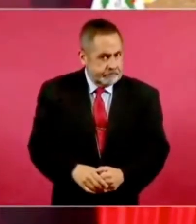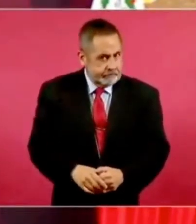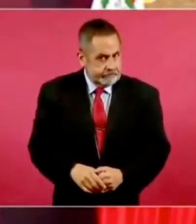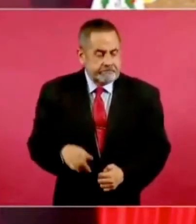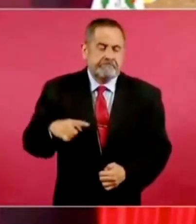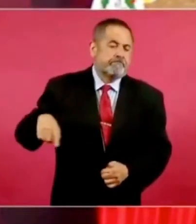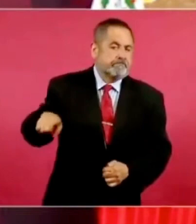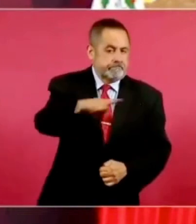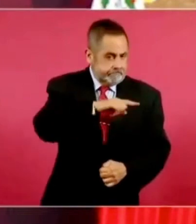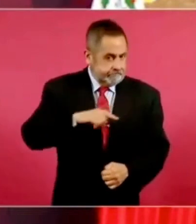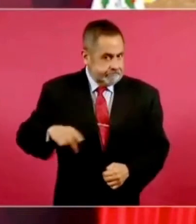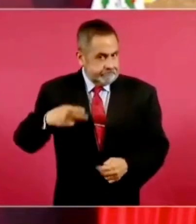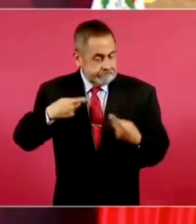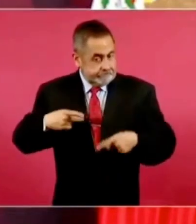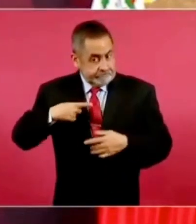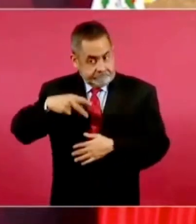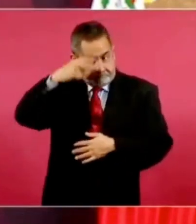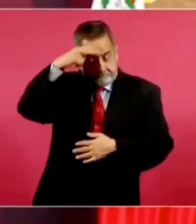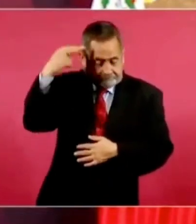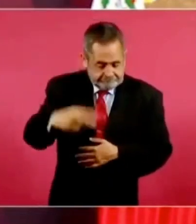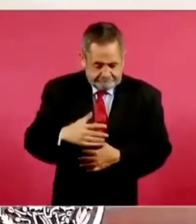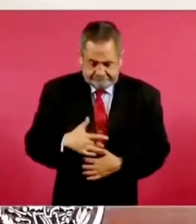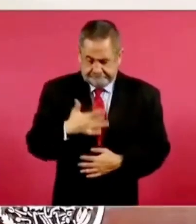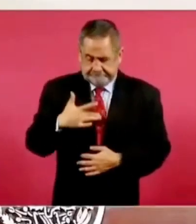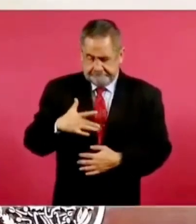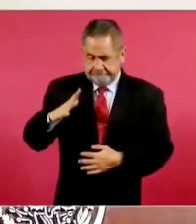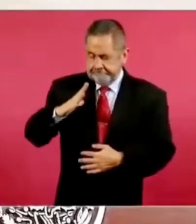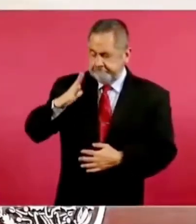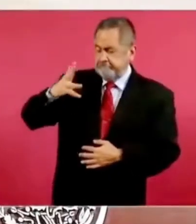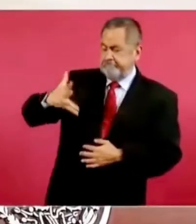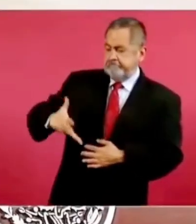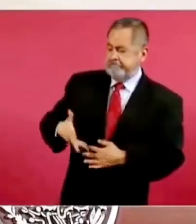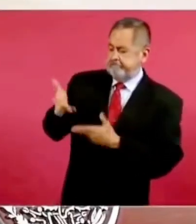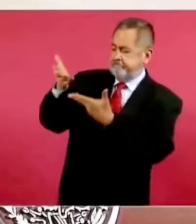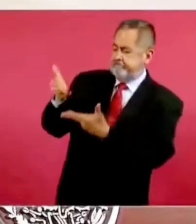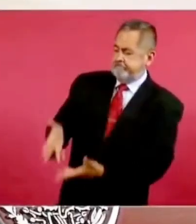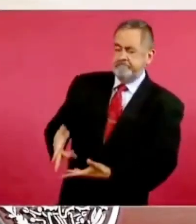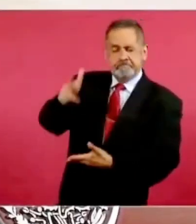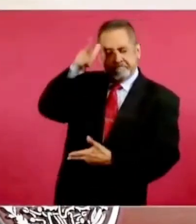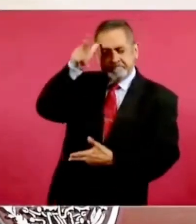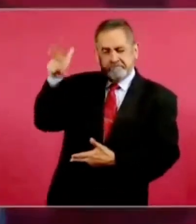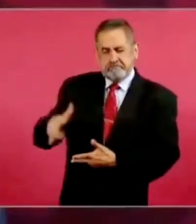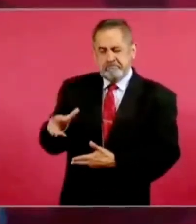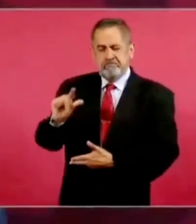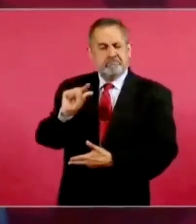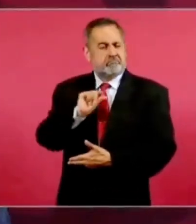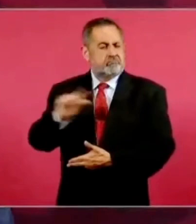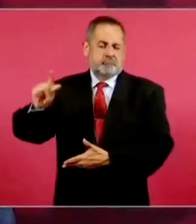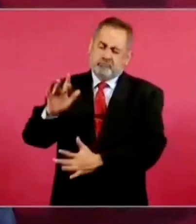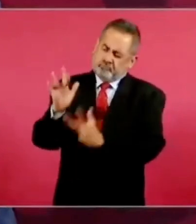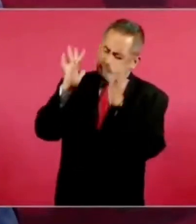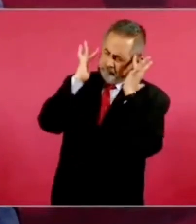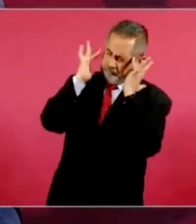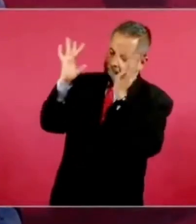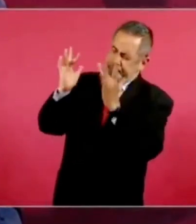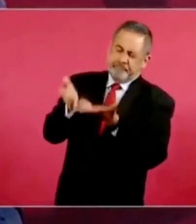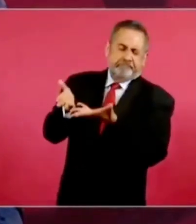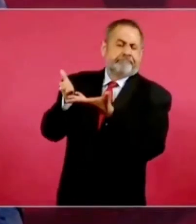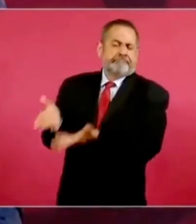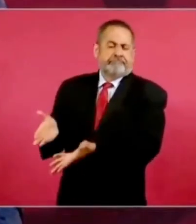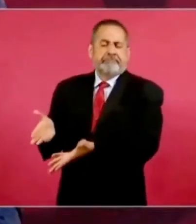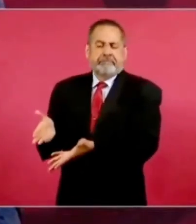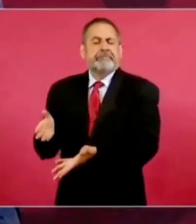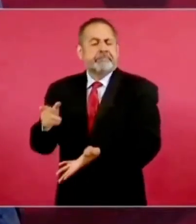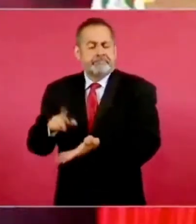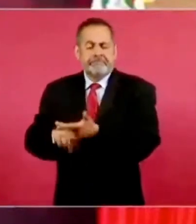debemos sentirnos orgullosos de este héroe santo y muchos otros,